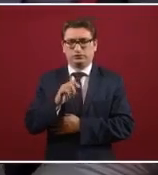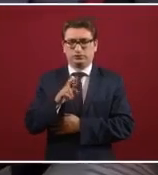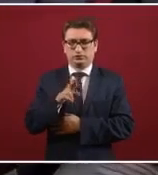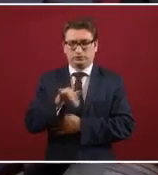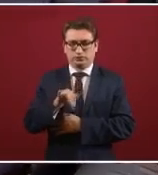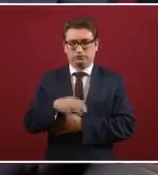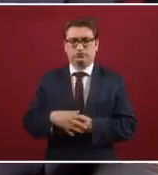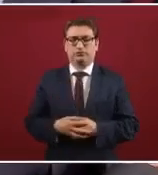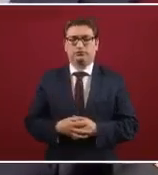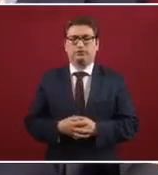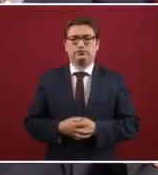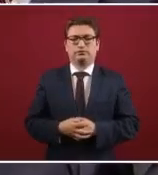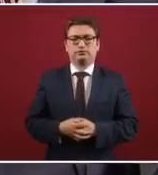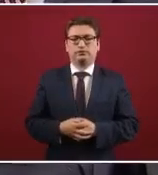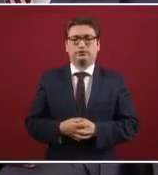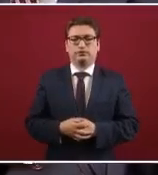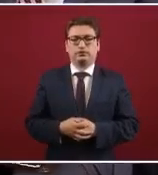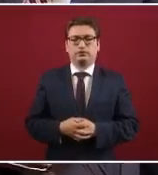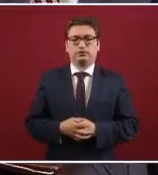pero son